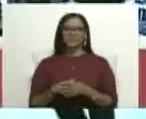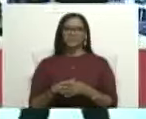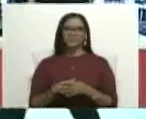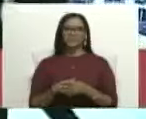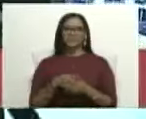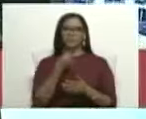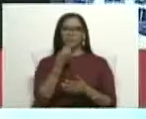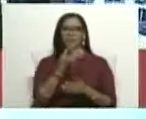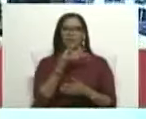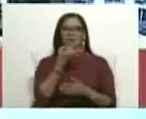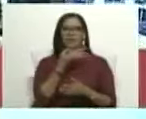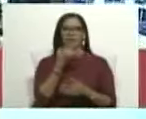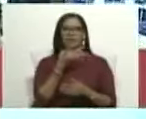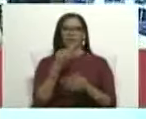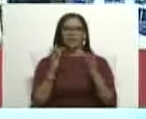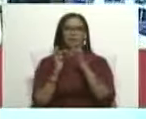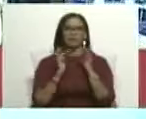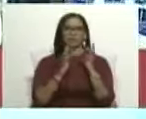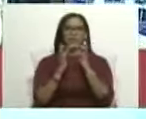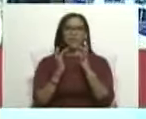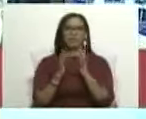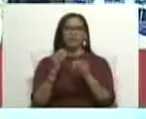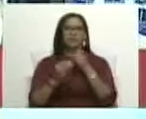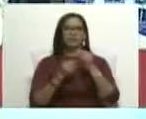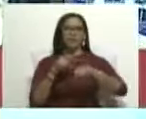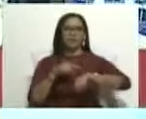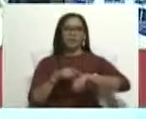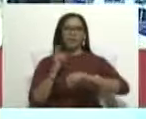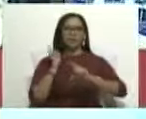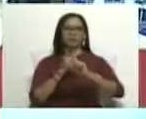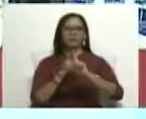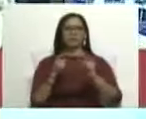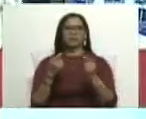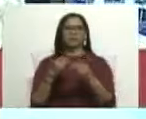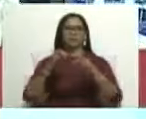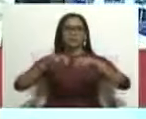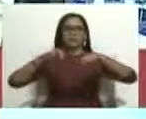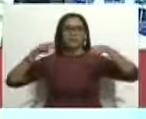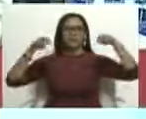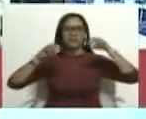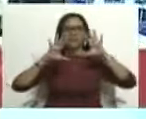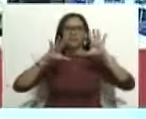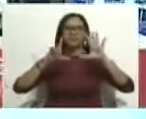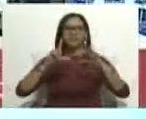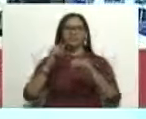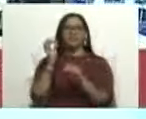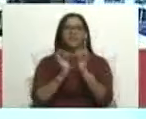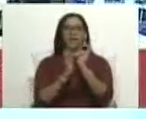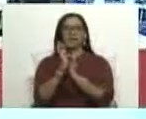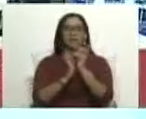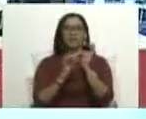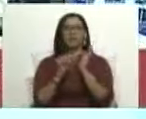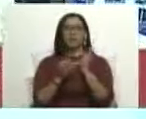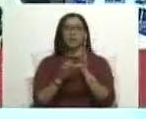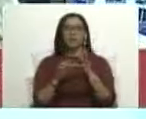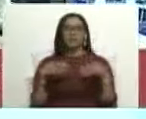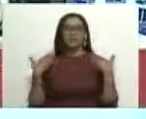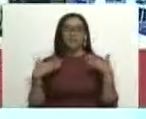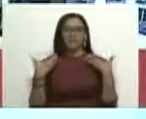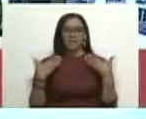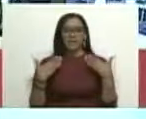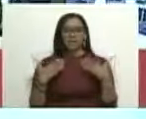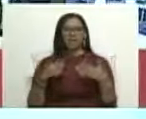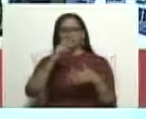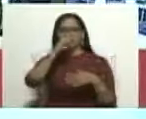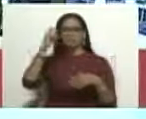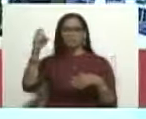Hola, buenas tardes. El contacto lo establecemos a esta hora desde el Auditorio 17 de Abril, donde se celebran en estos momentos los